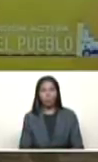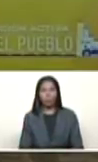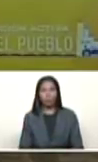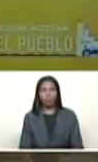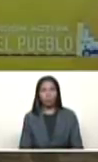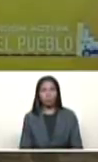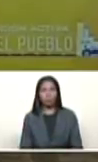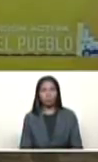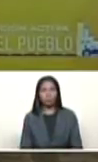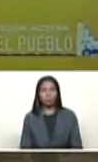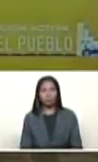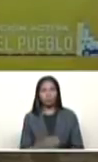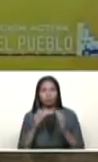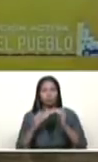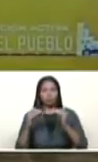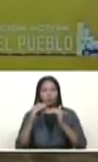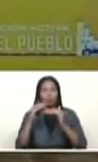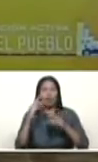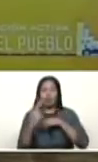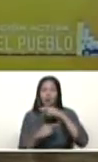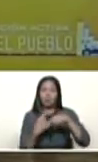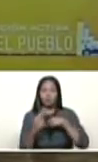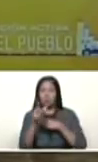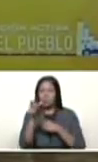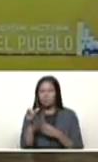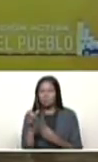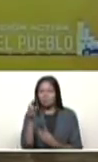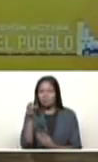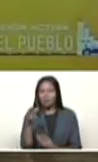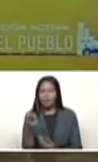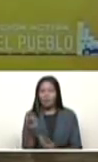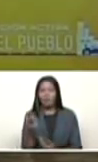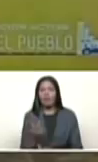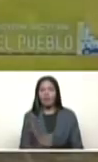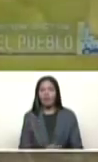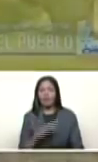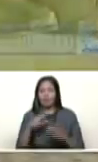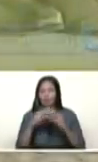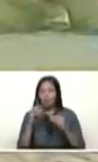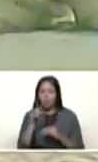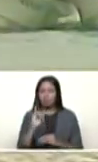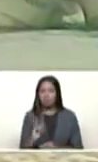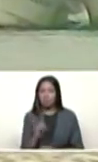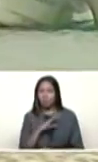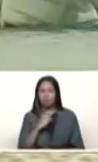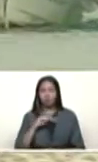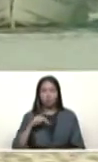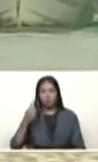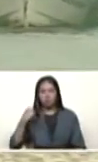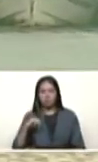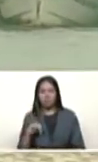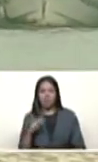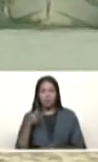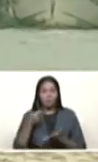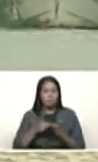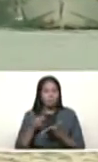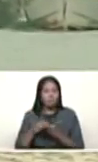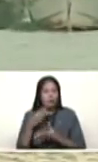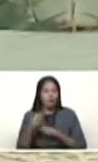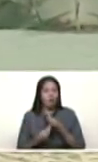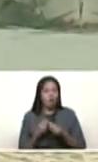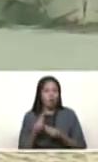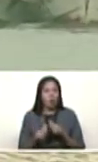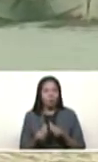dignificados, elevados por la revolución, con todo y eso, tenemos los recursos